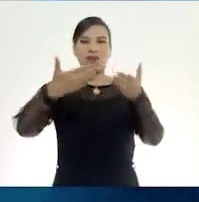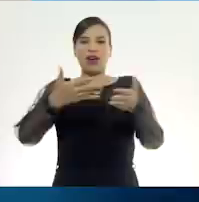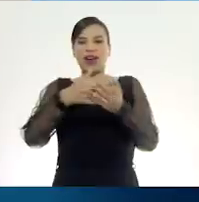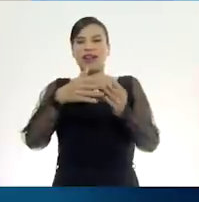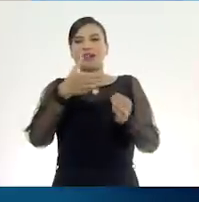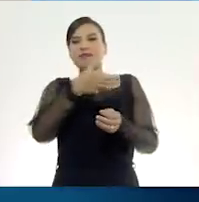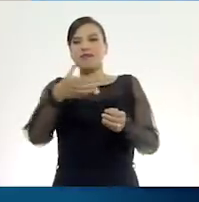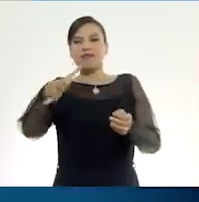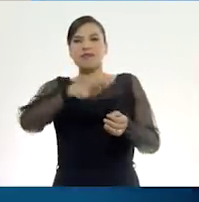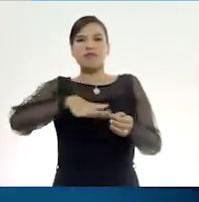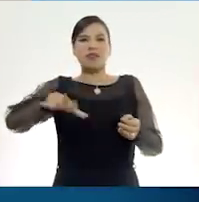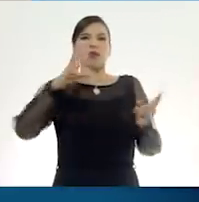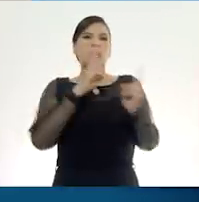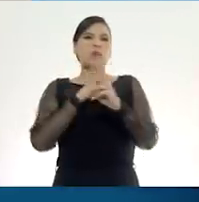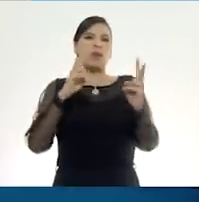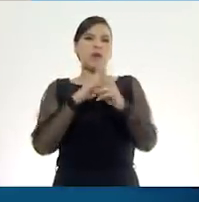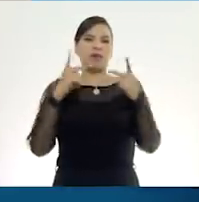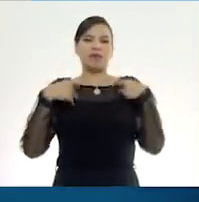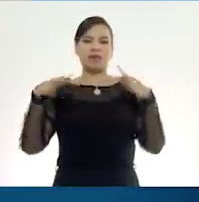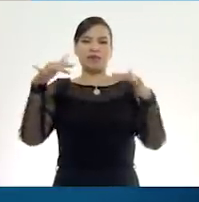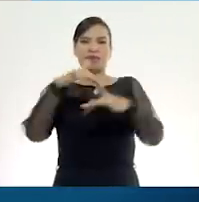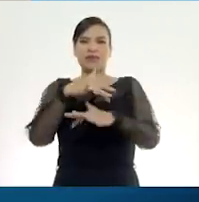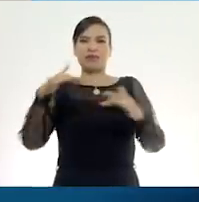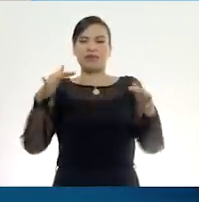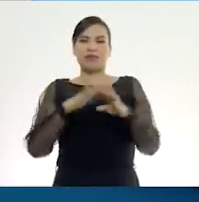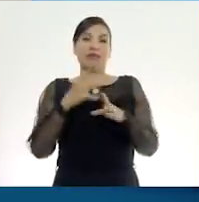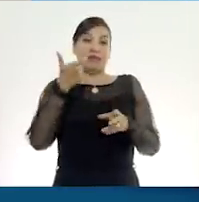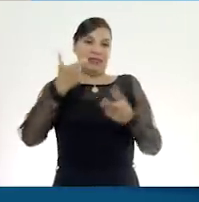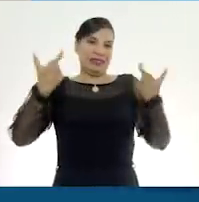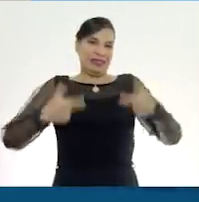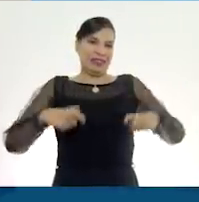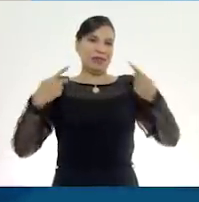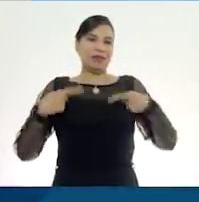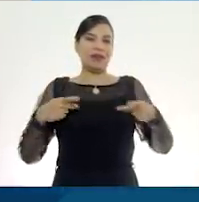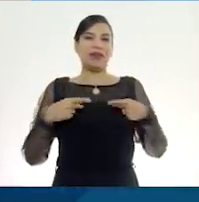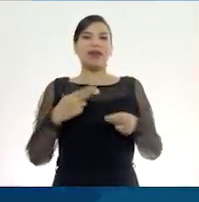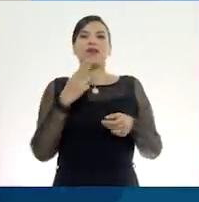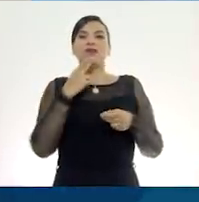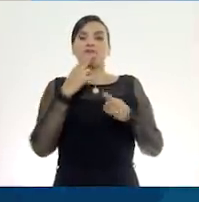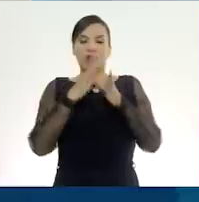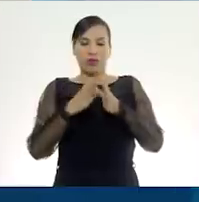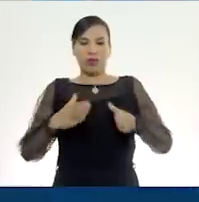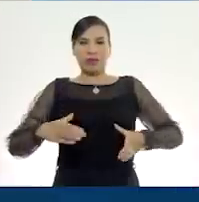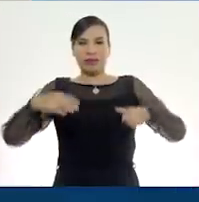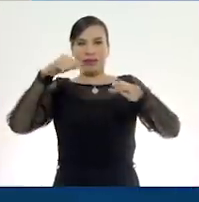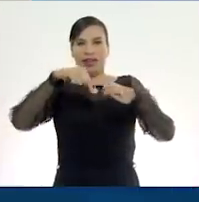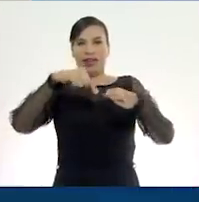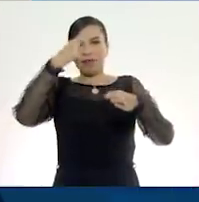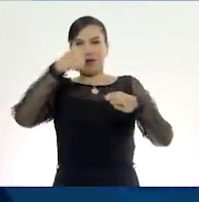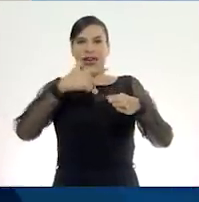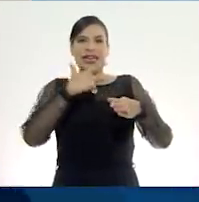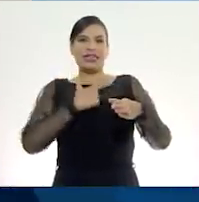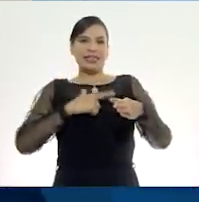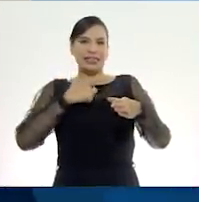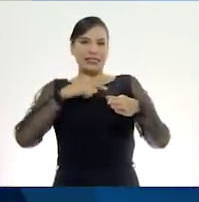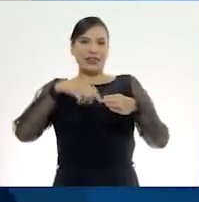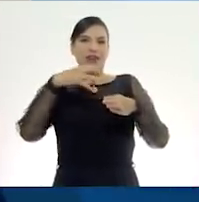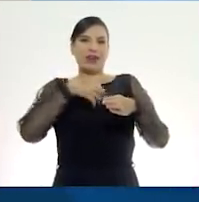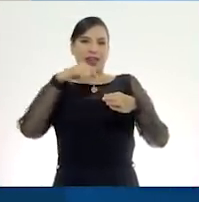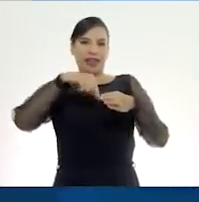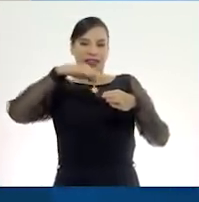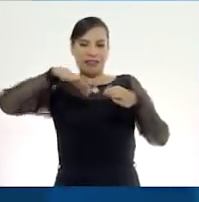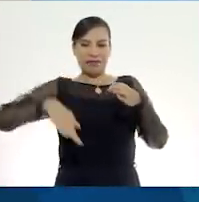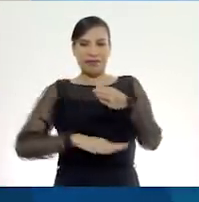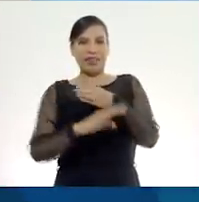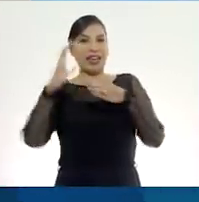los animales. Y las personas que tenían más recursos, por ejemplo, usaban basinicas y orinales de porcelana que guardaban abajo